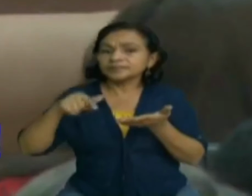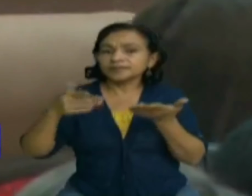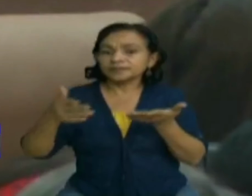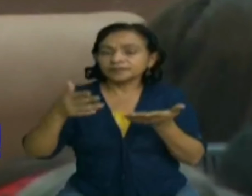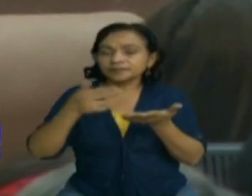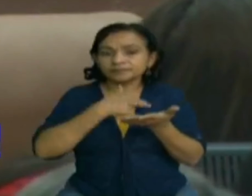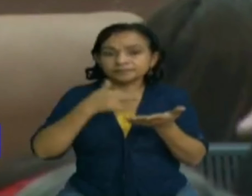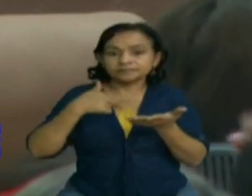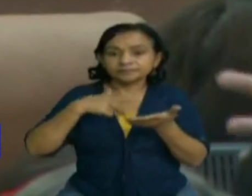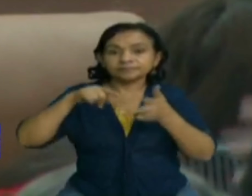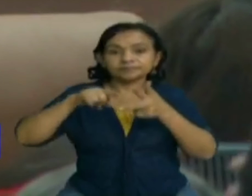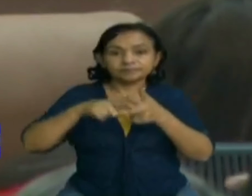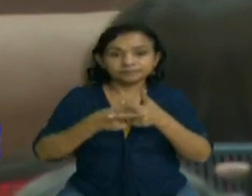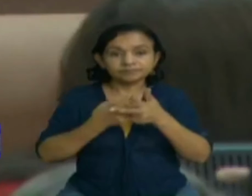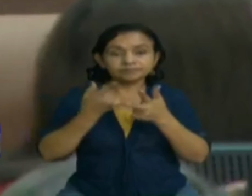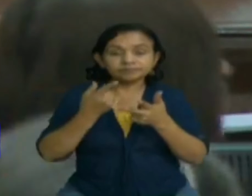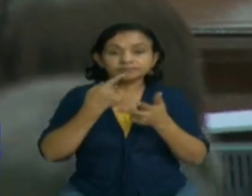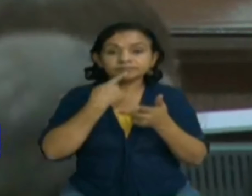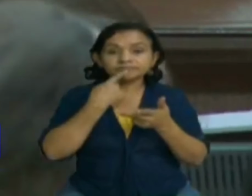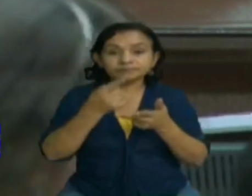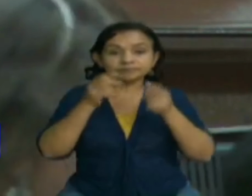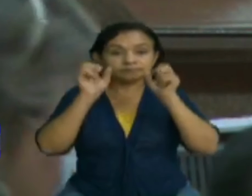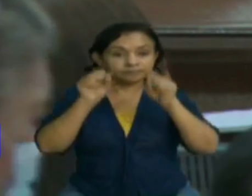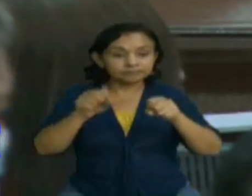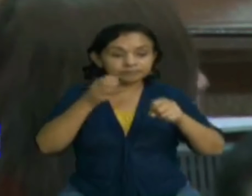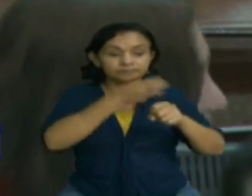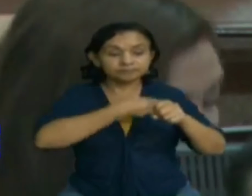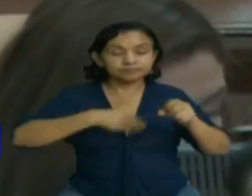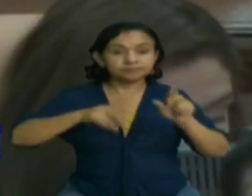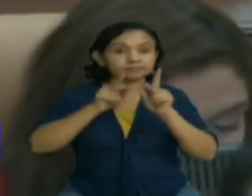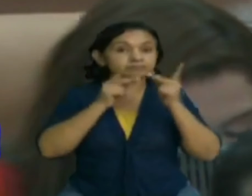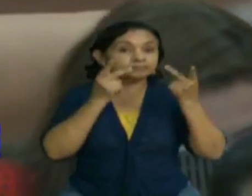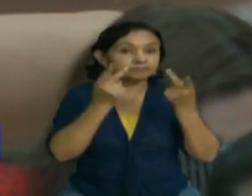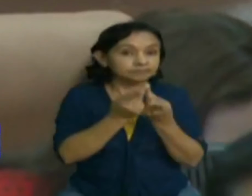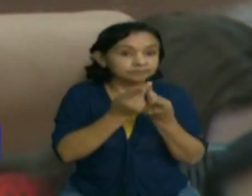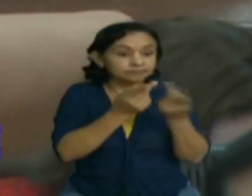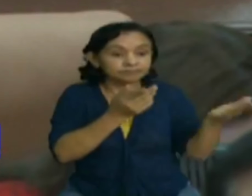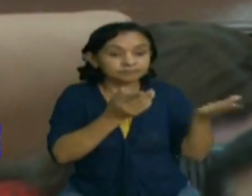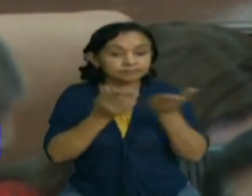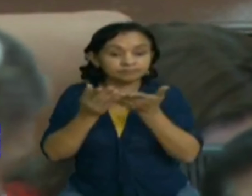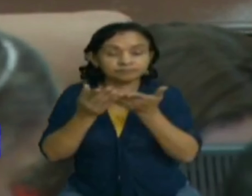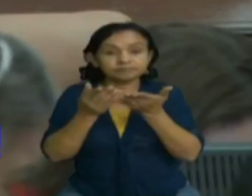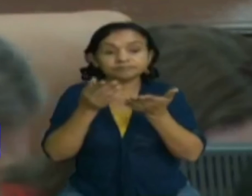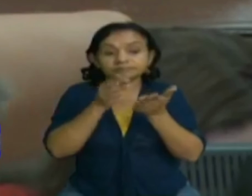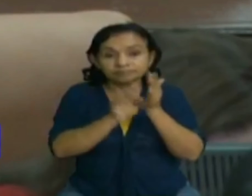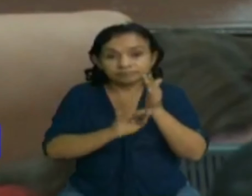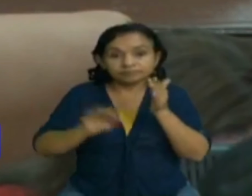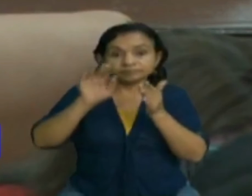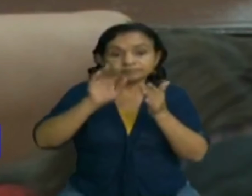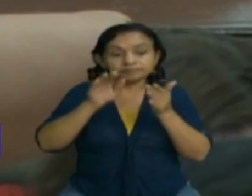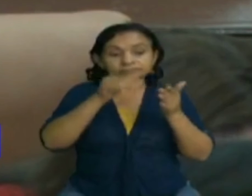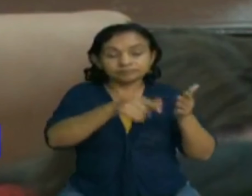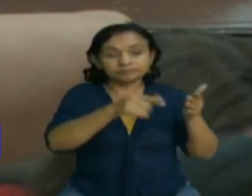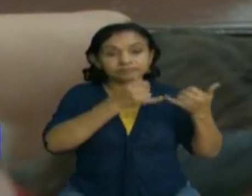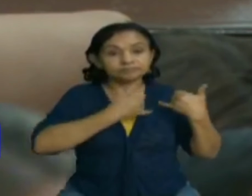creada a partir de una petición que pueda hacer el Ministerio Público. Por tanto, se fortalece el rol de la